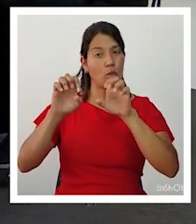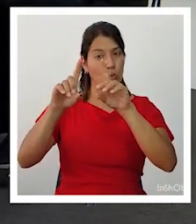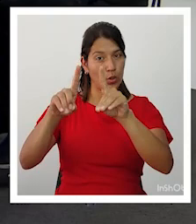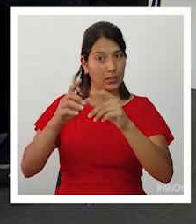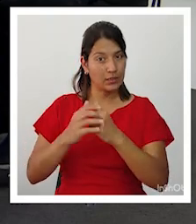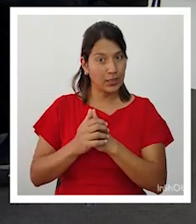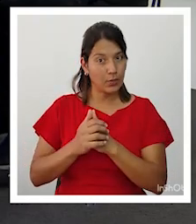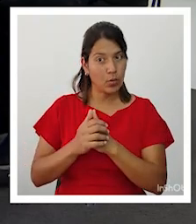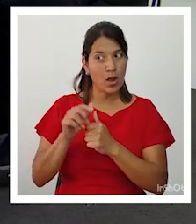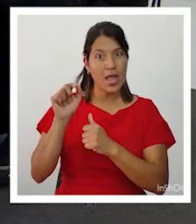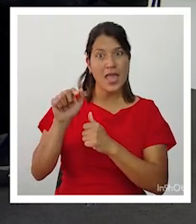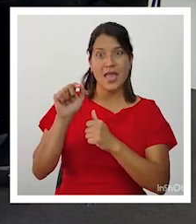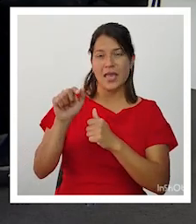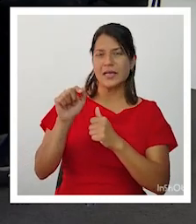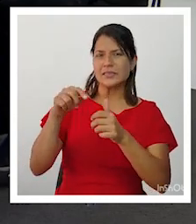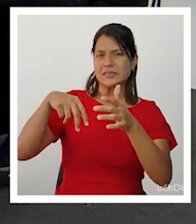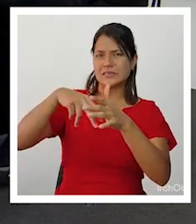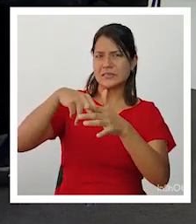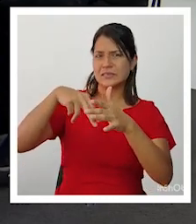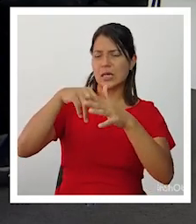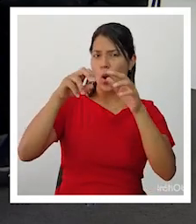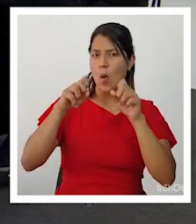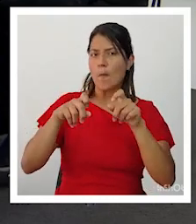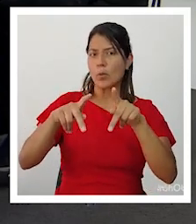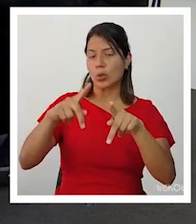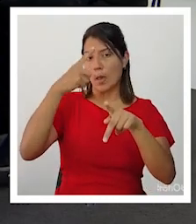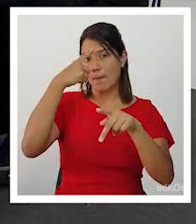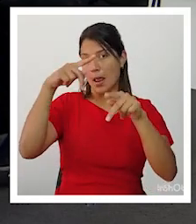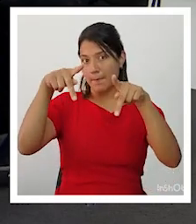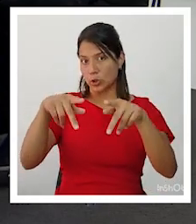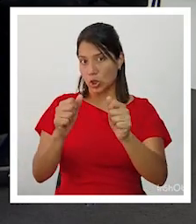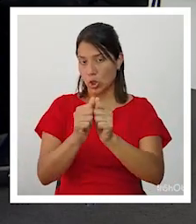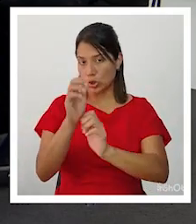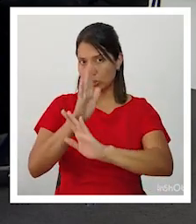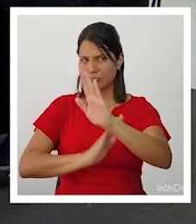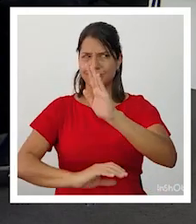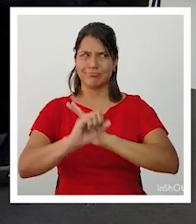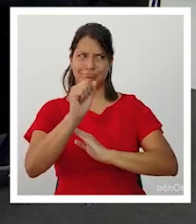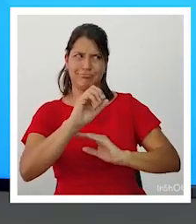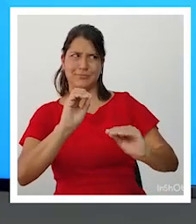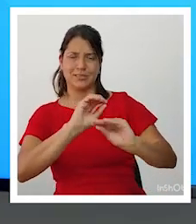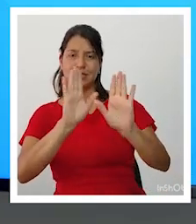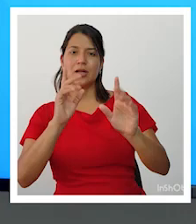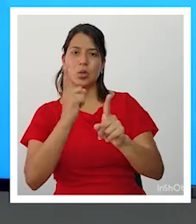está cercenando oportunidades a personas Por supuesto. Correcto.